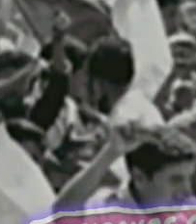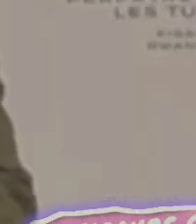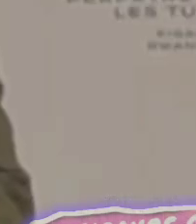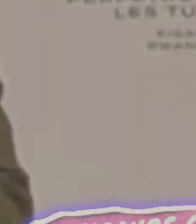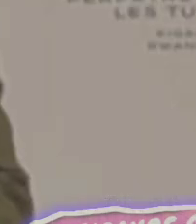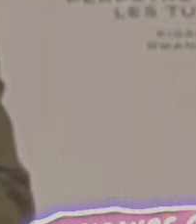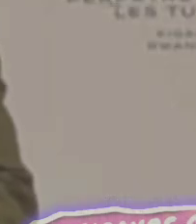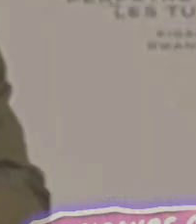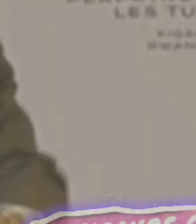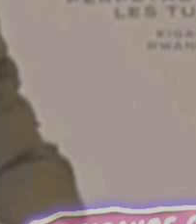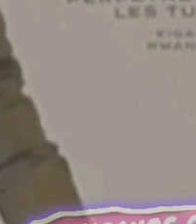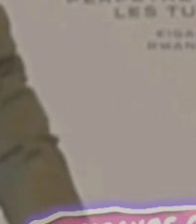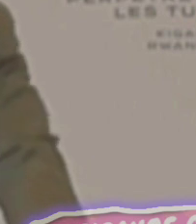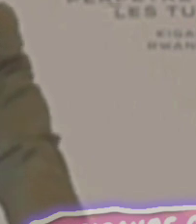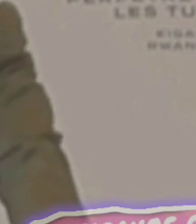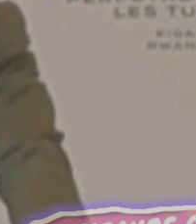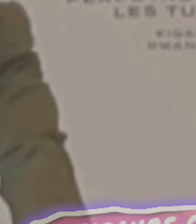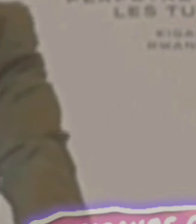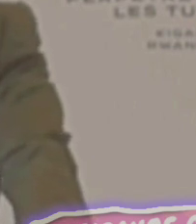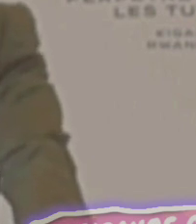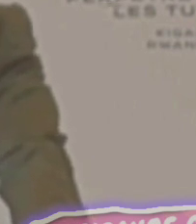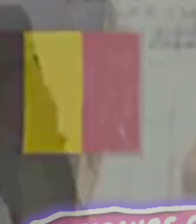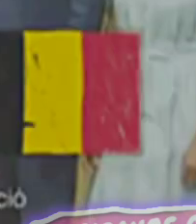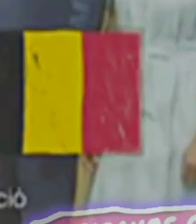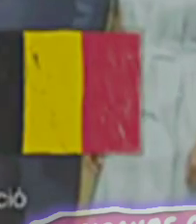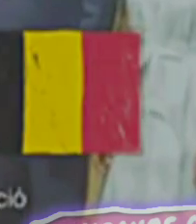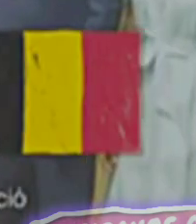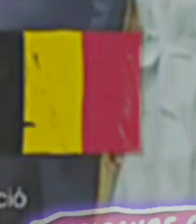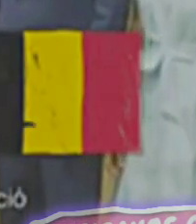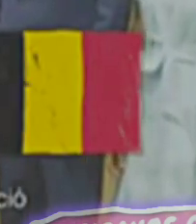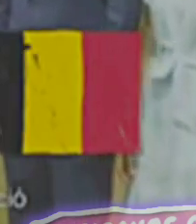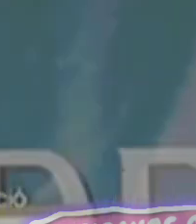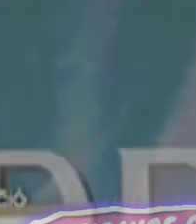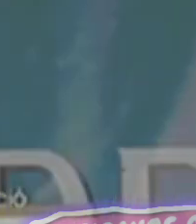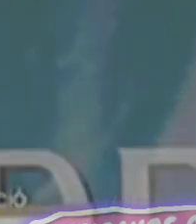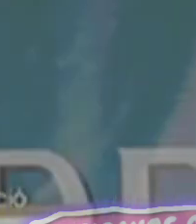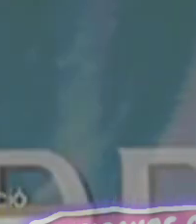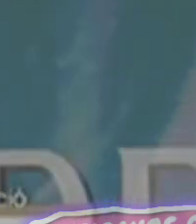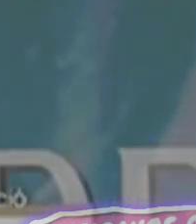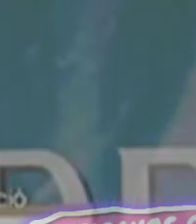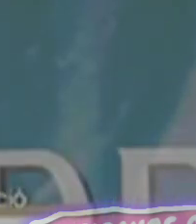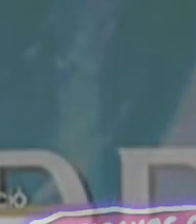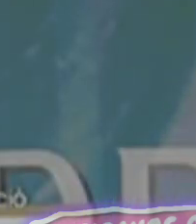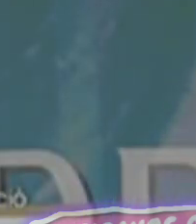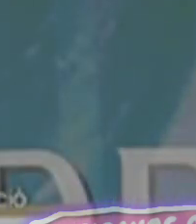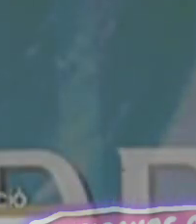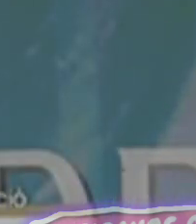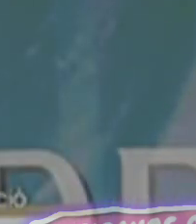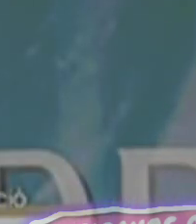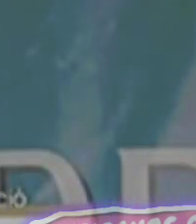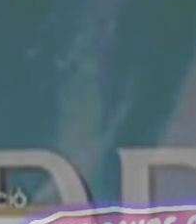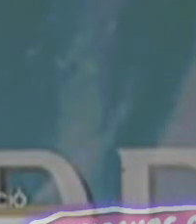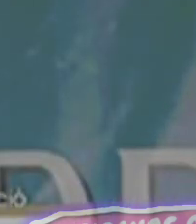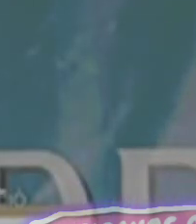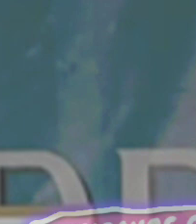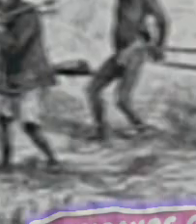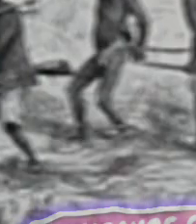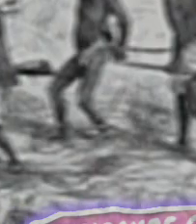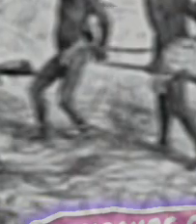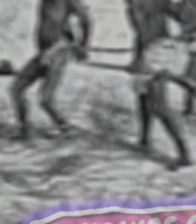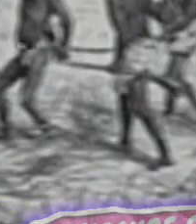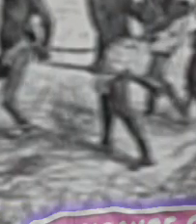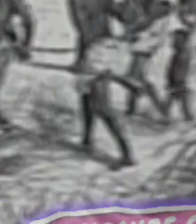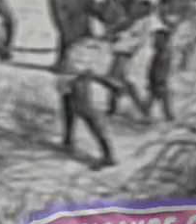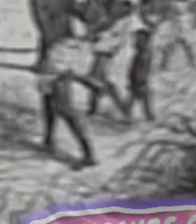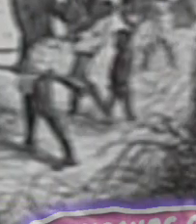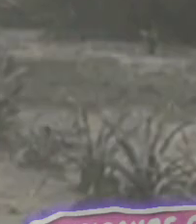Argelia y 3 años después, en Ruanda. En 2020, el rey Felipe de Bélgica reconoció su profundo pesar por